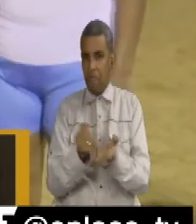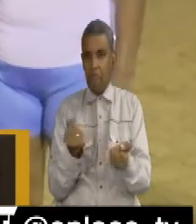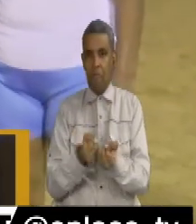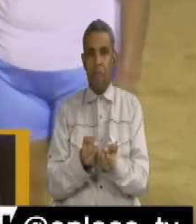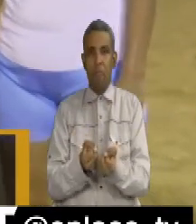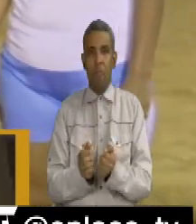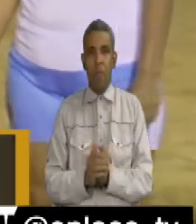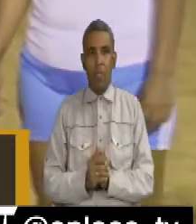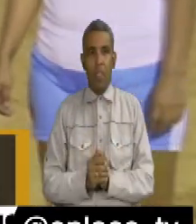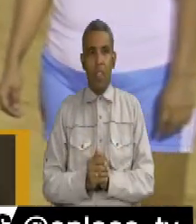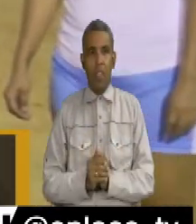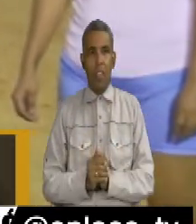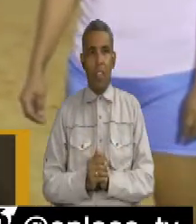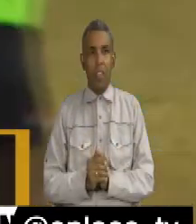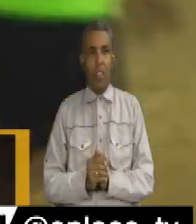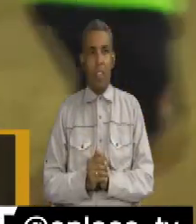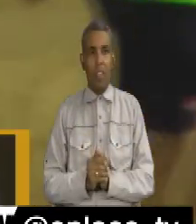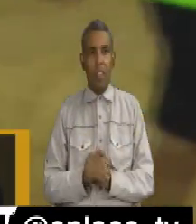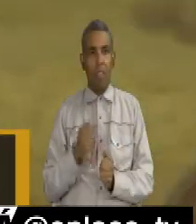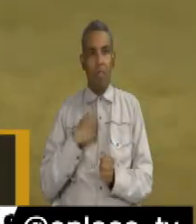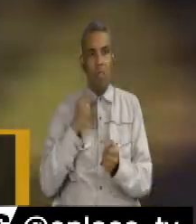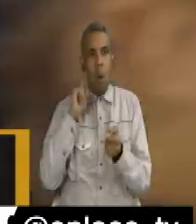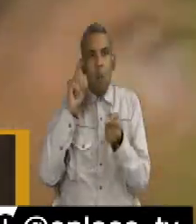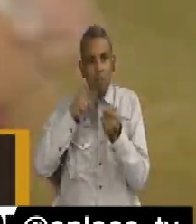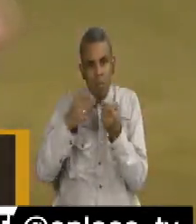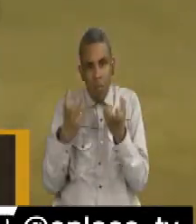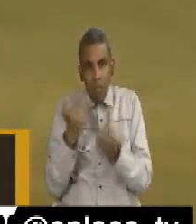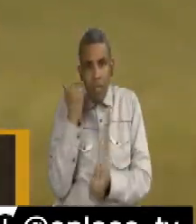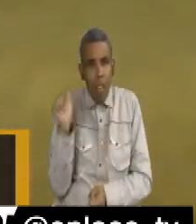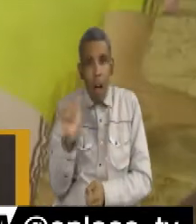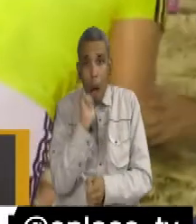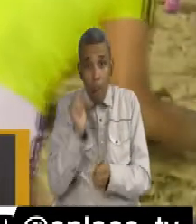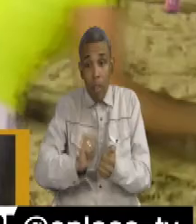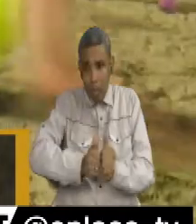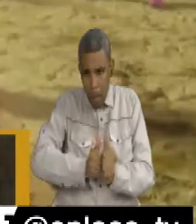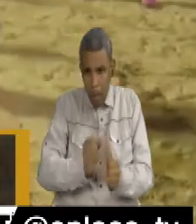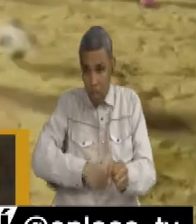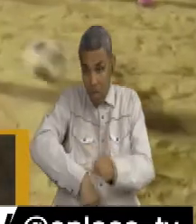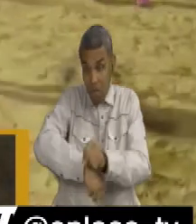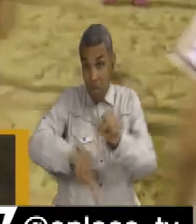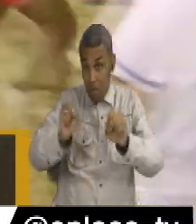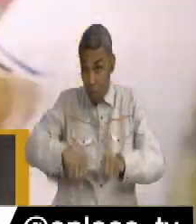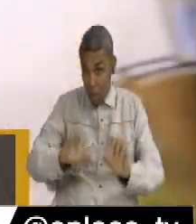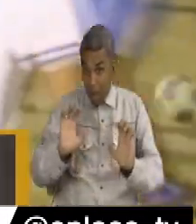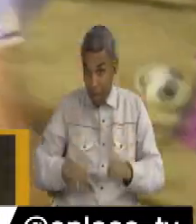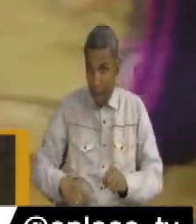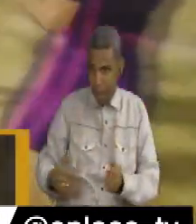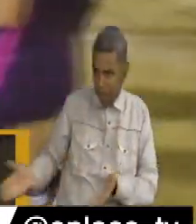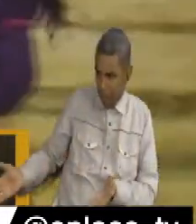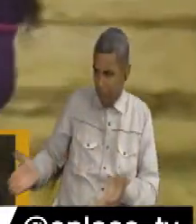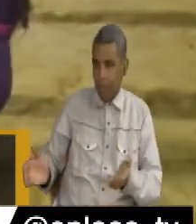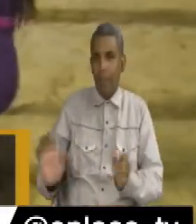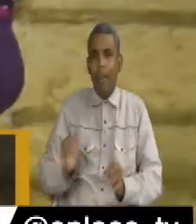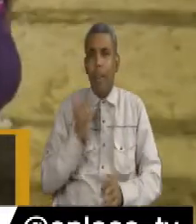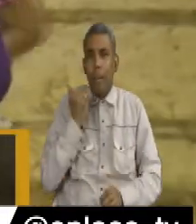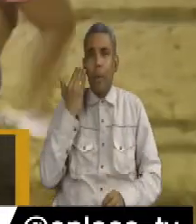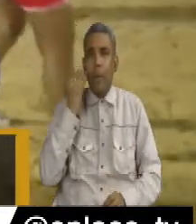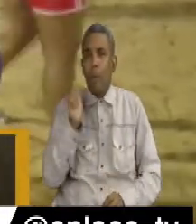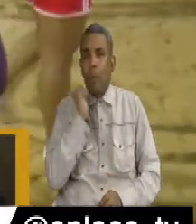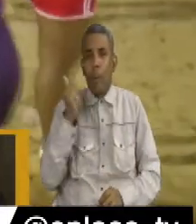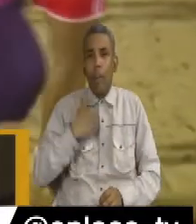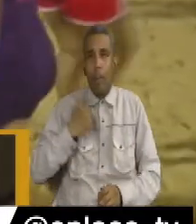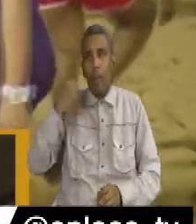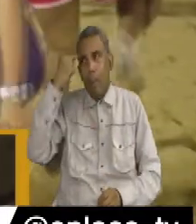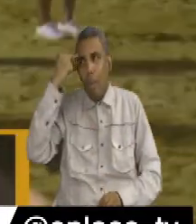sus organizadores buscan que la mujer tenga espacios para el deporte, también para que les permita salir de la rutina y compartir con